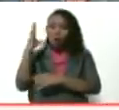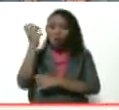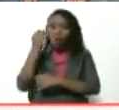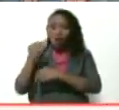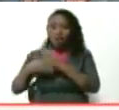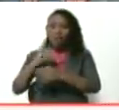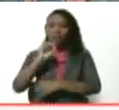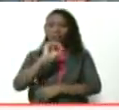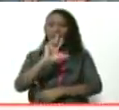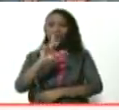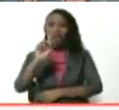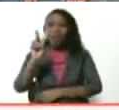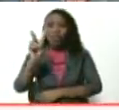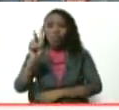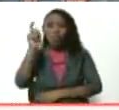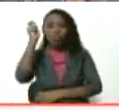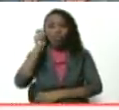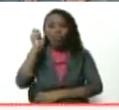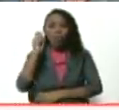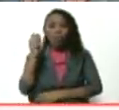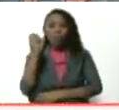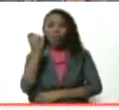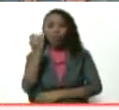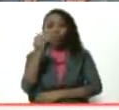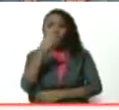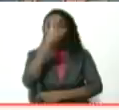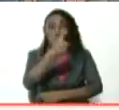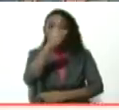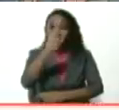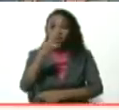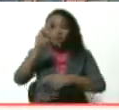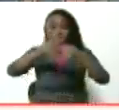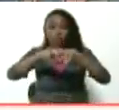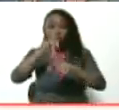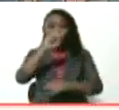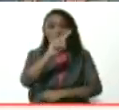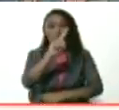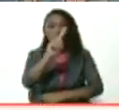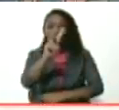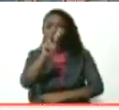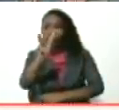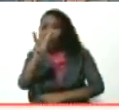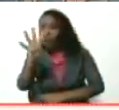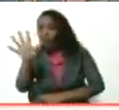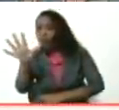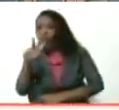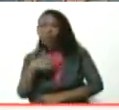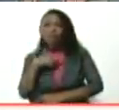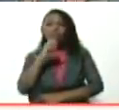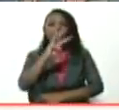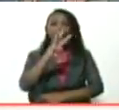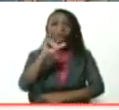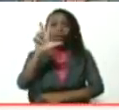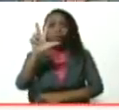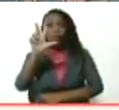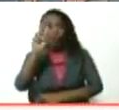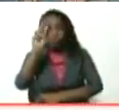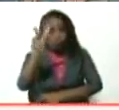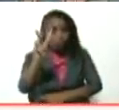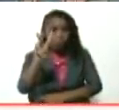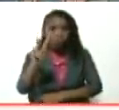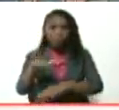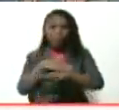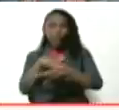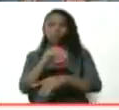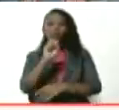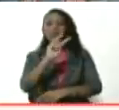sido 32 diputados. Contados uno por uno así, sentados en su silla. 1, 2, 3, 4, 32. La última